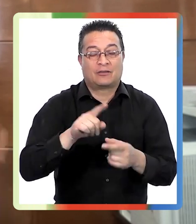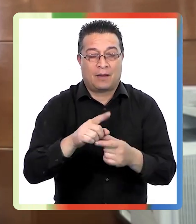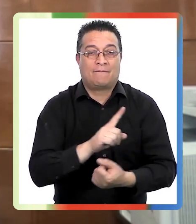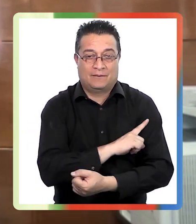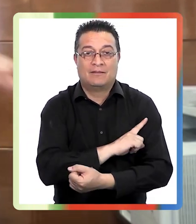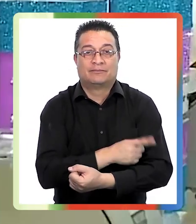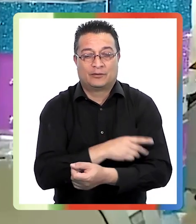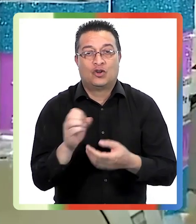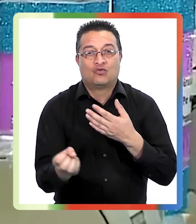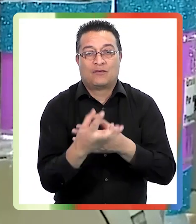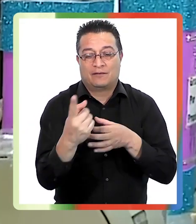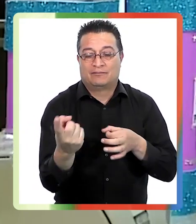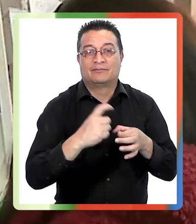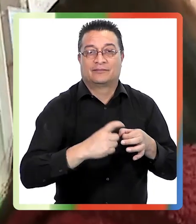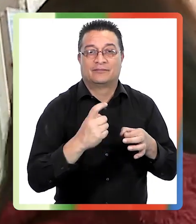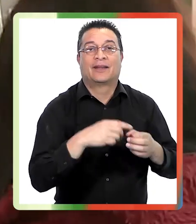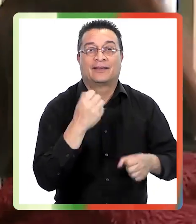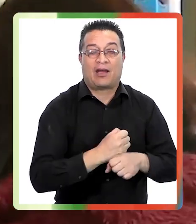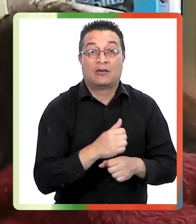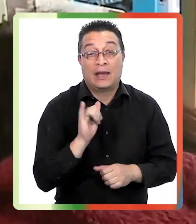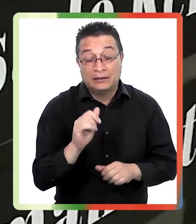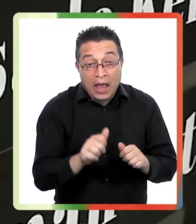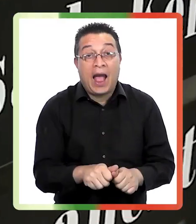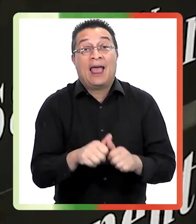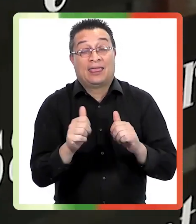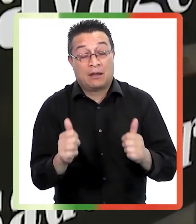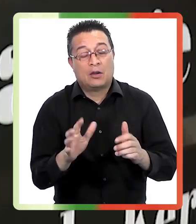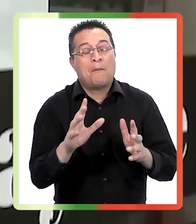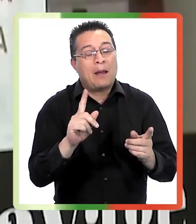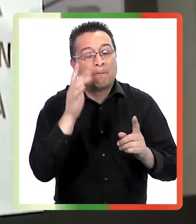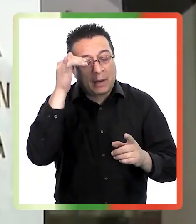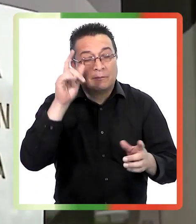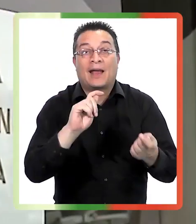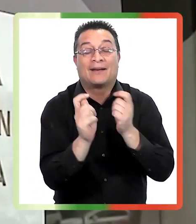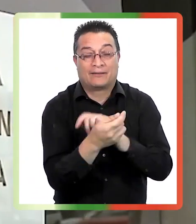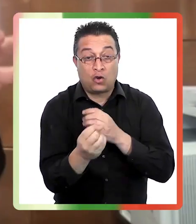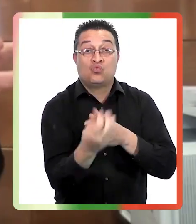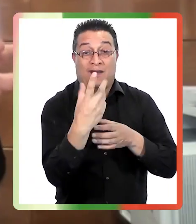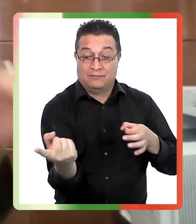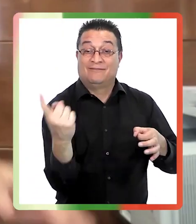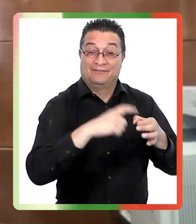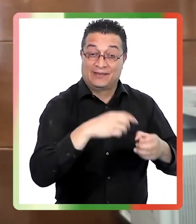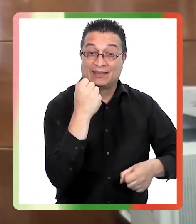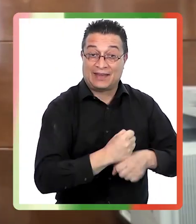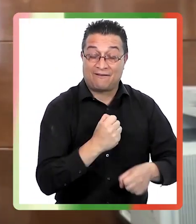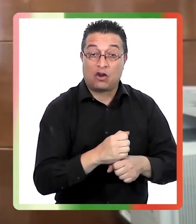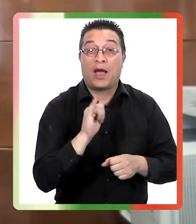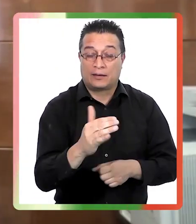es fortalecer nuevos cupos de empleo, pero además crear nuevos cupos de empleo, pero